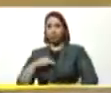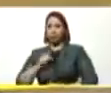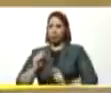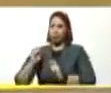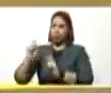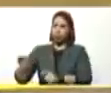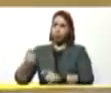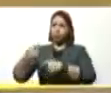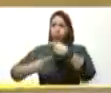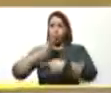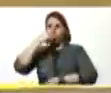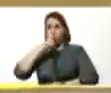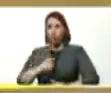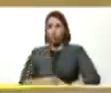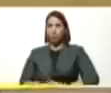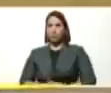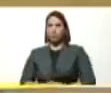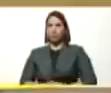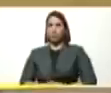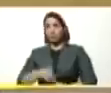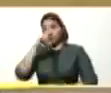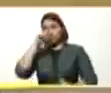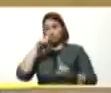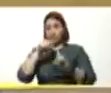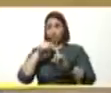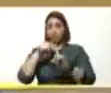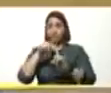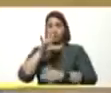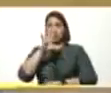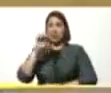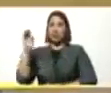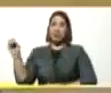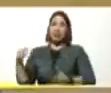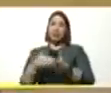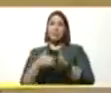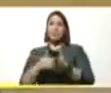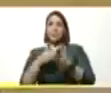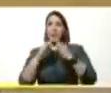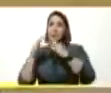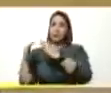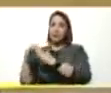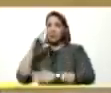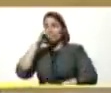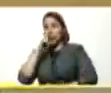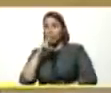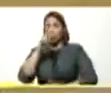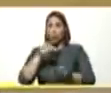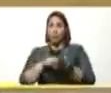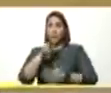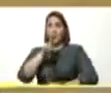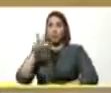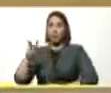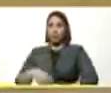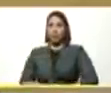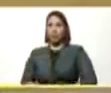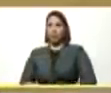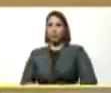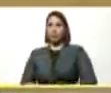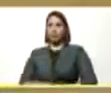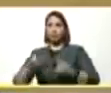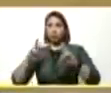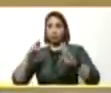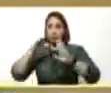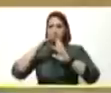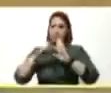todos los años, la meta de 500.000 viviendas para el año 2022 bajo unos ámbitos